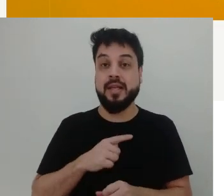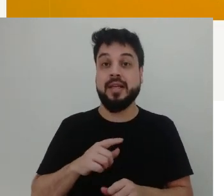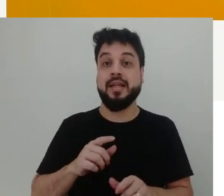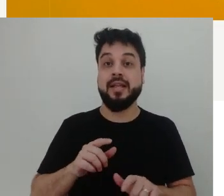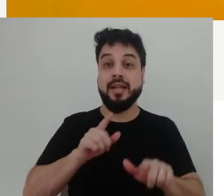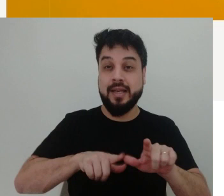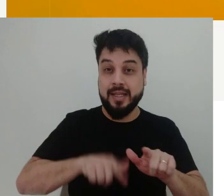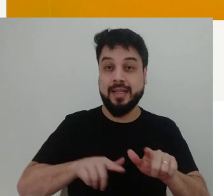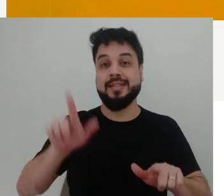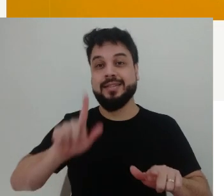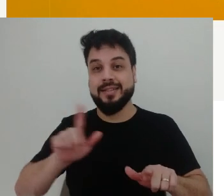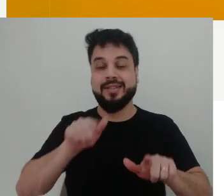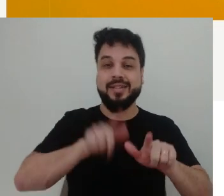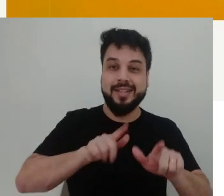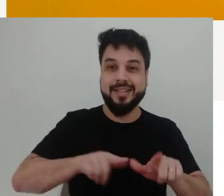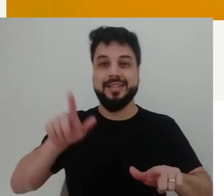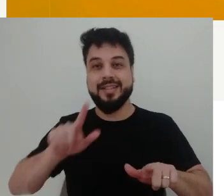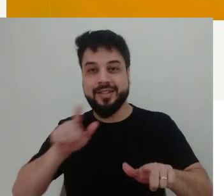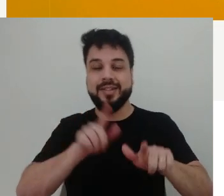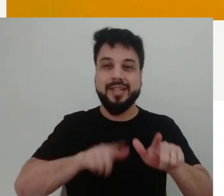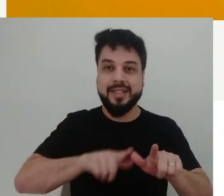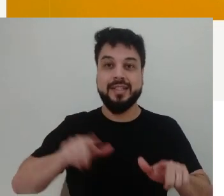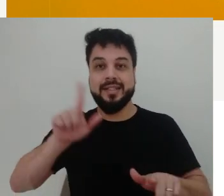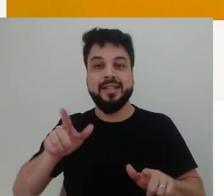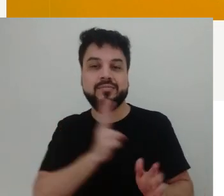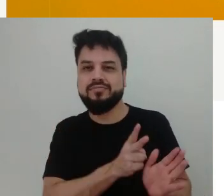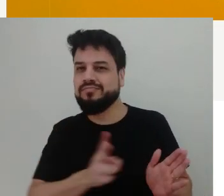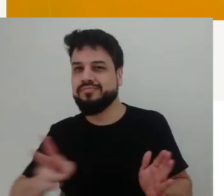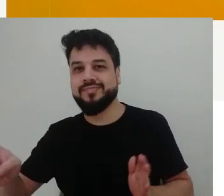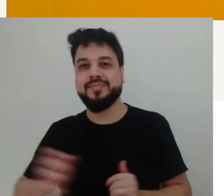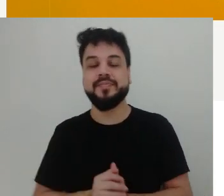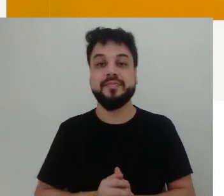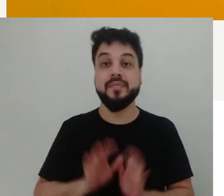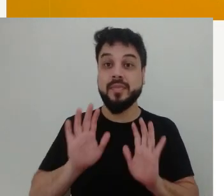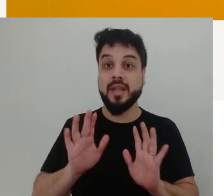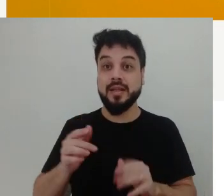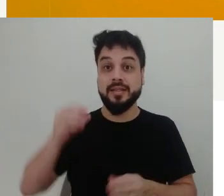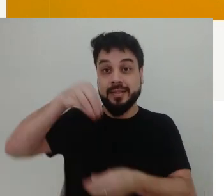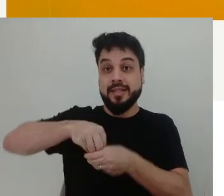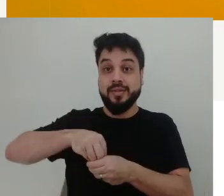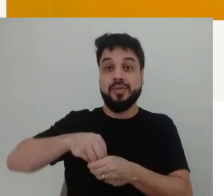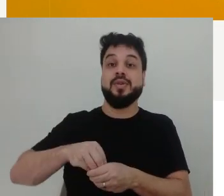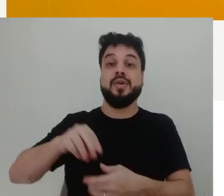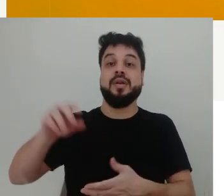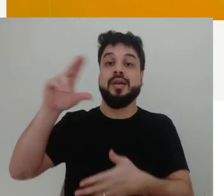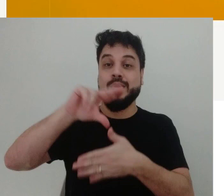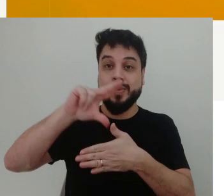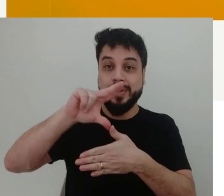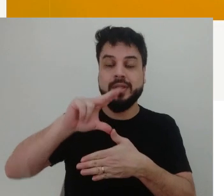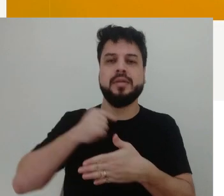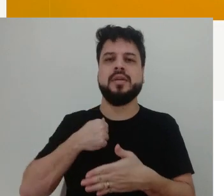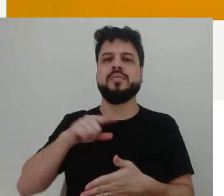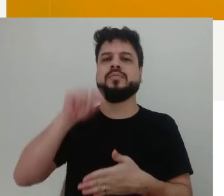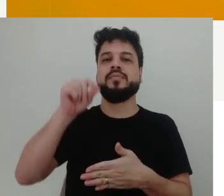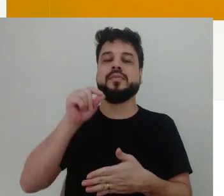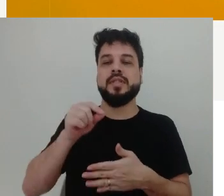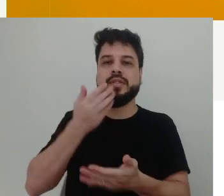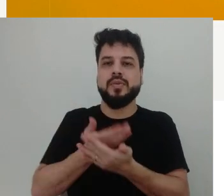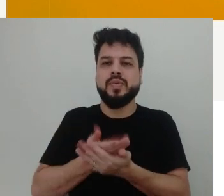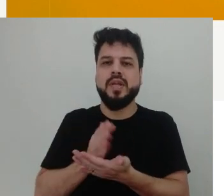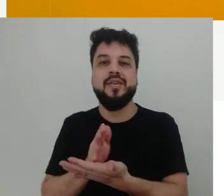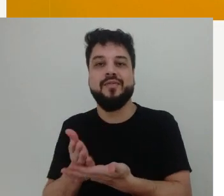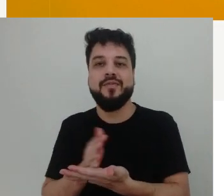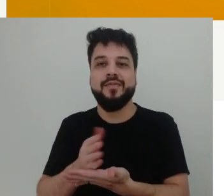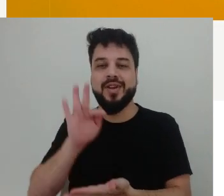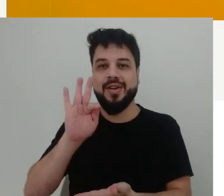Y un comentario aparte, eso fue importante en términos laborales, porque mi primer trabajo en la universidad fue en el